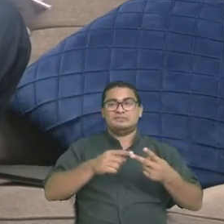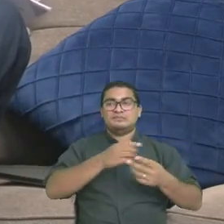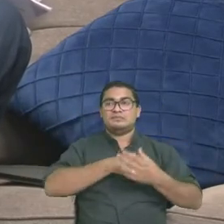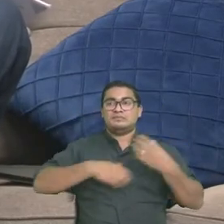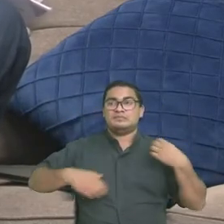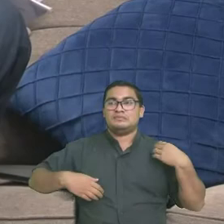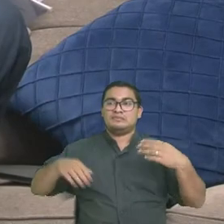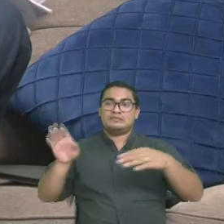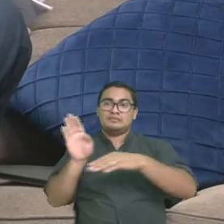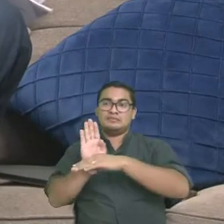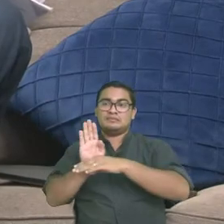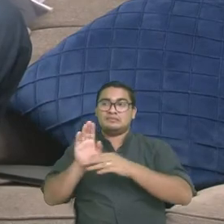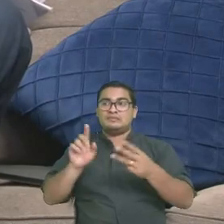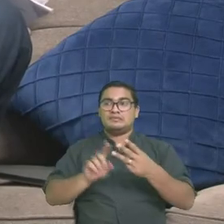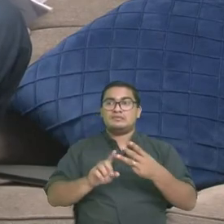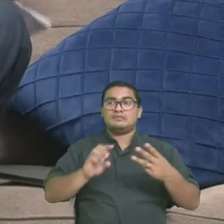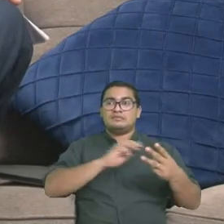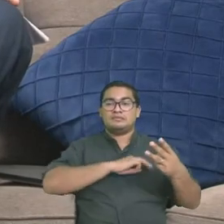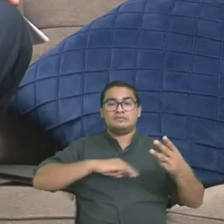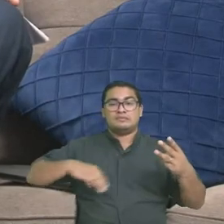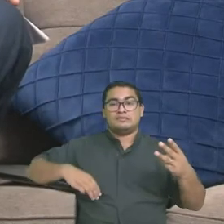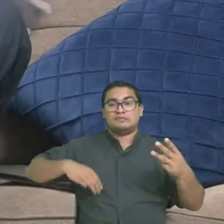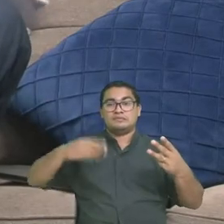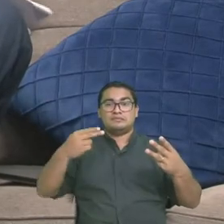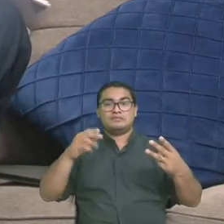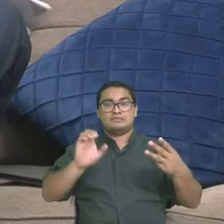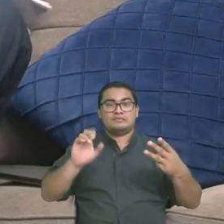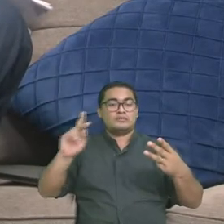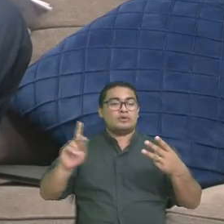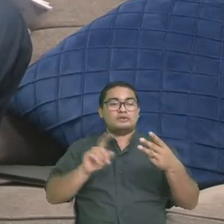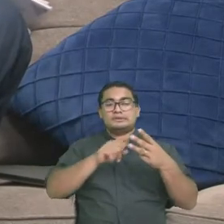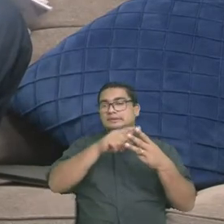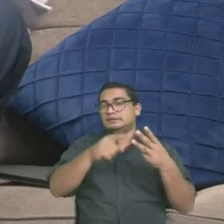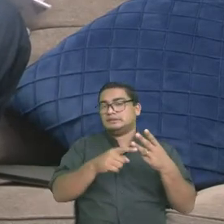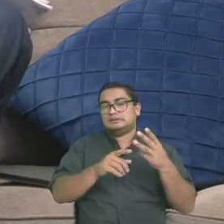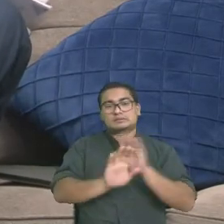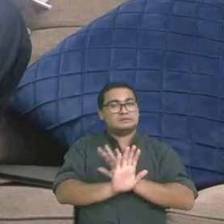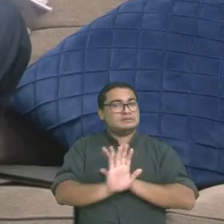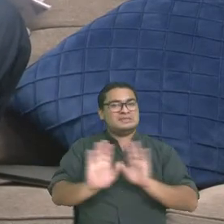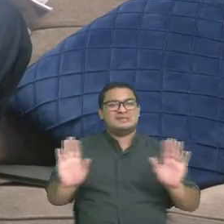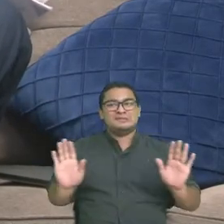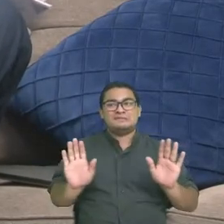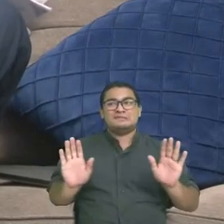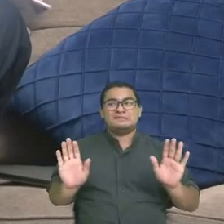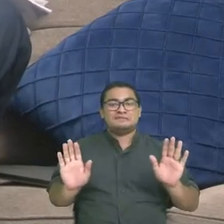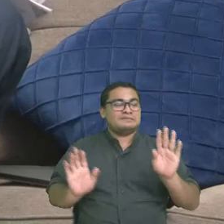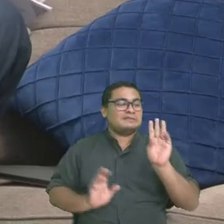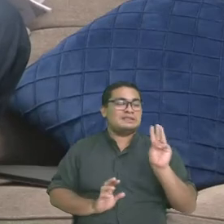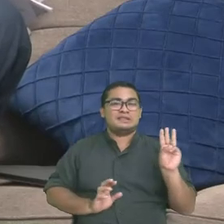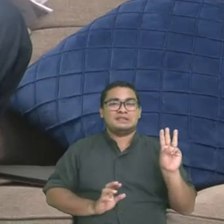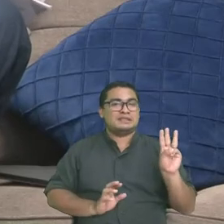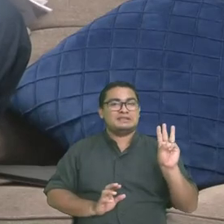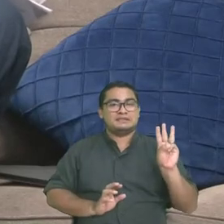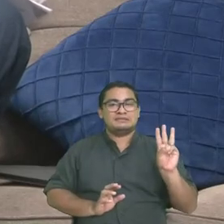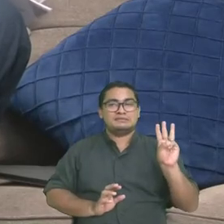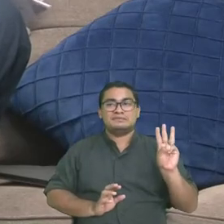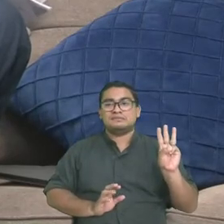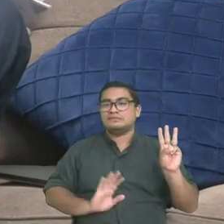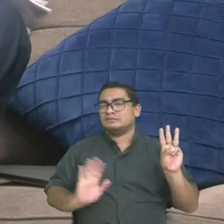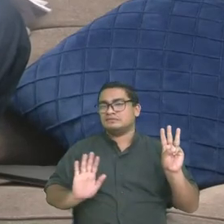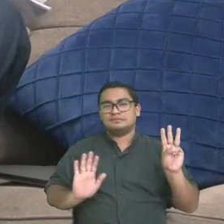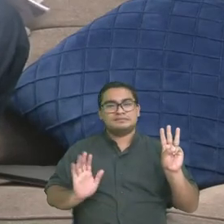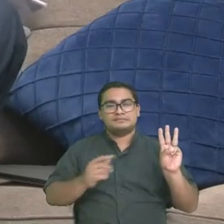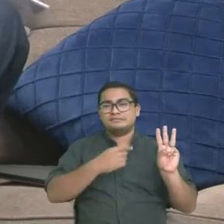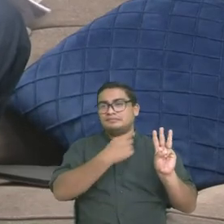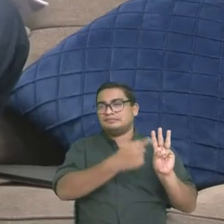Central y el ministro del Banco de Hacienda. Pam, punto. Ministerio de Hacienda. Los tres.